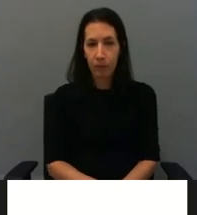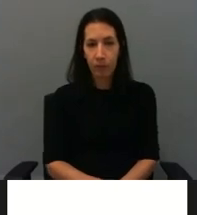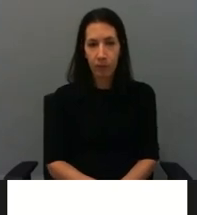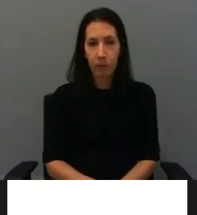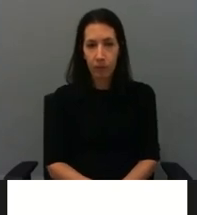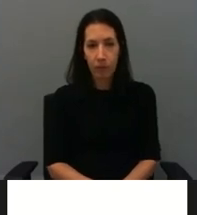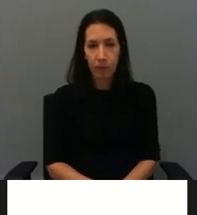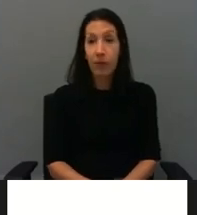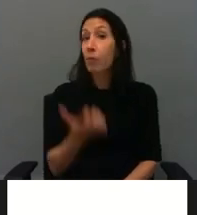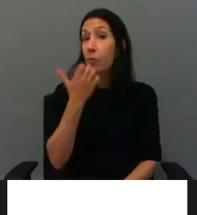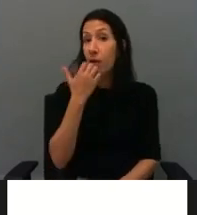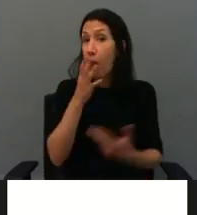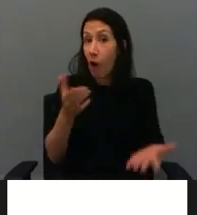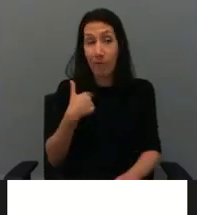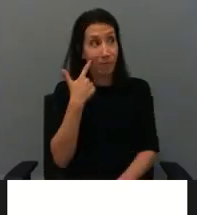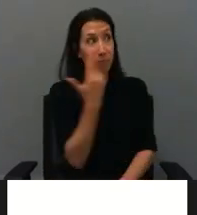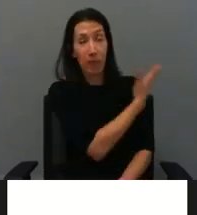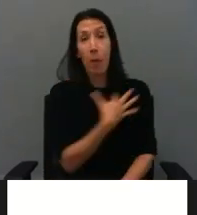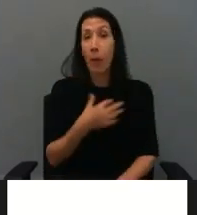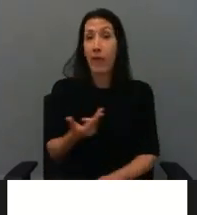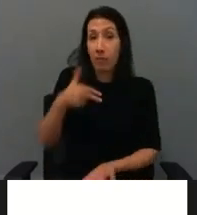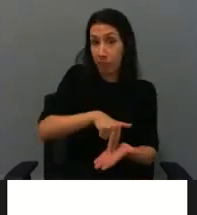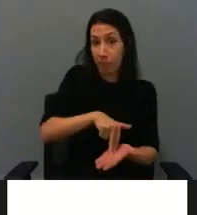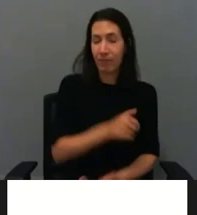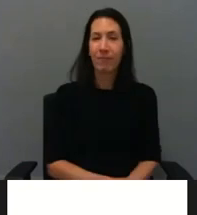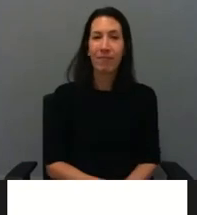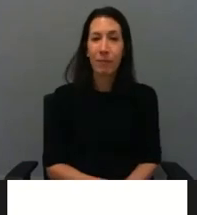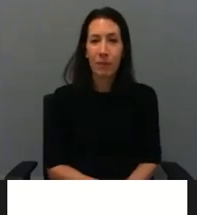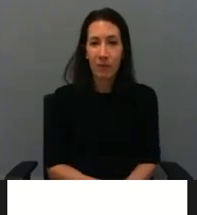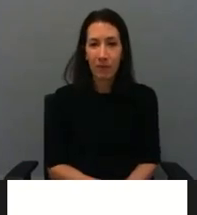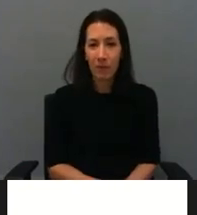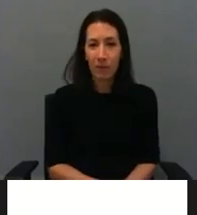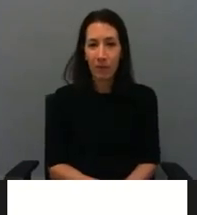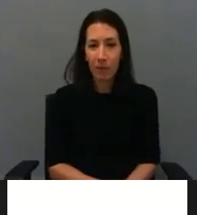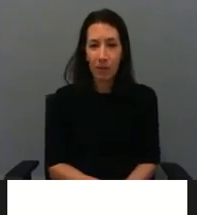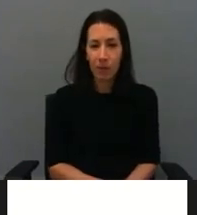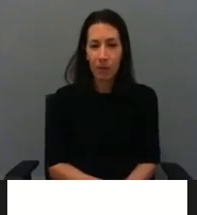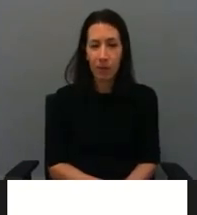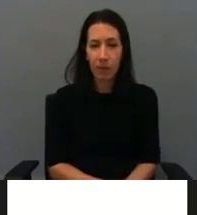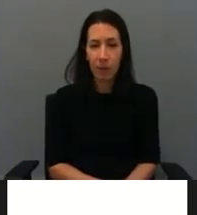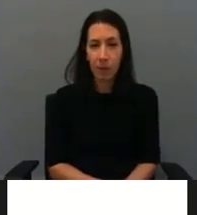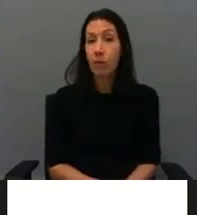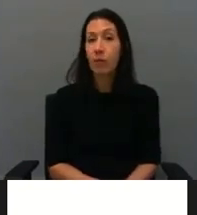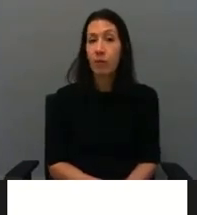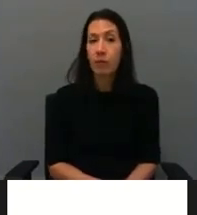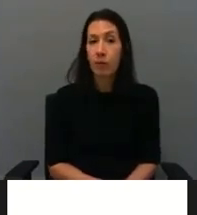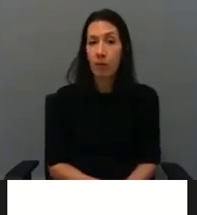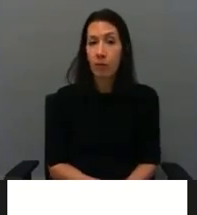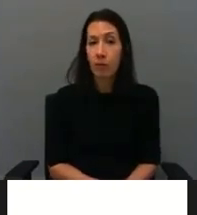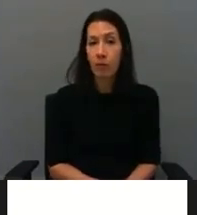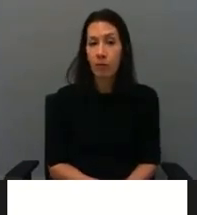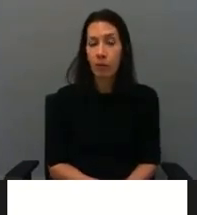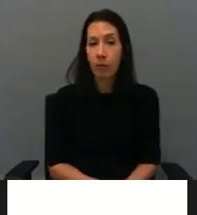Como contento, ahora en este momento está un poco cansada, está sentada. Pero, por ejemplo, cuando